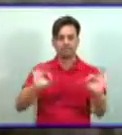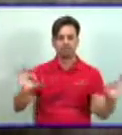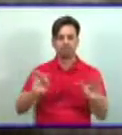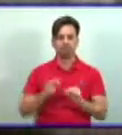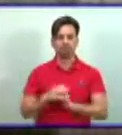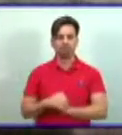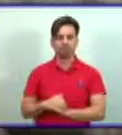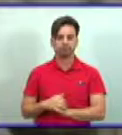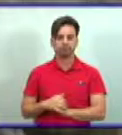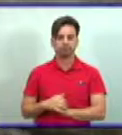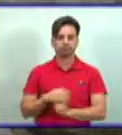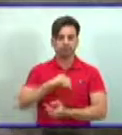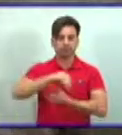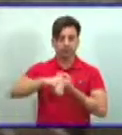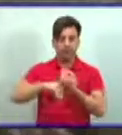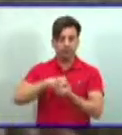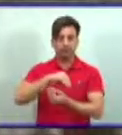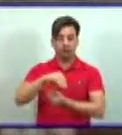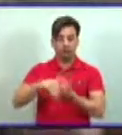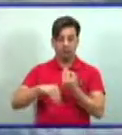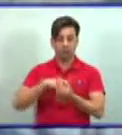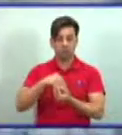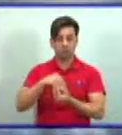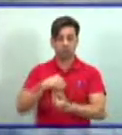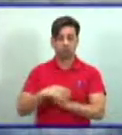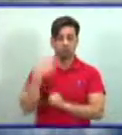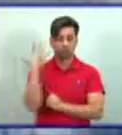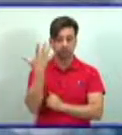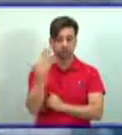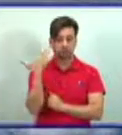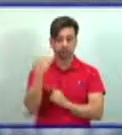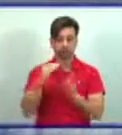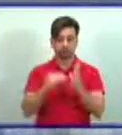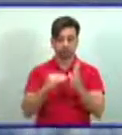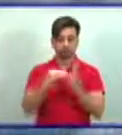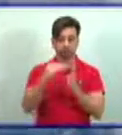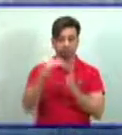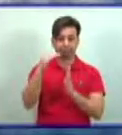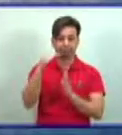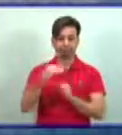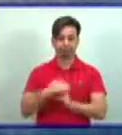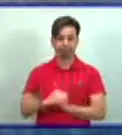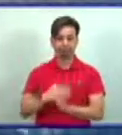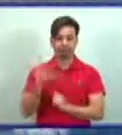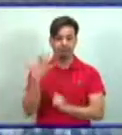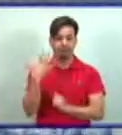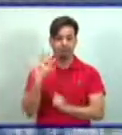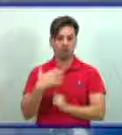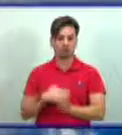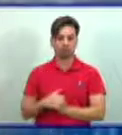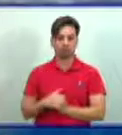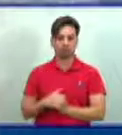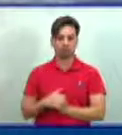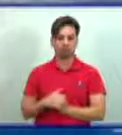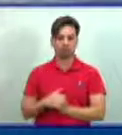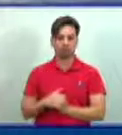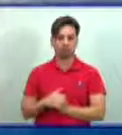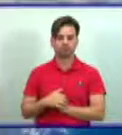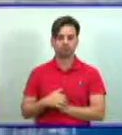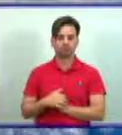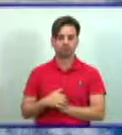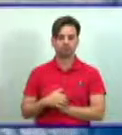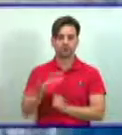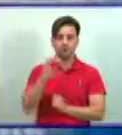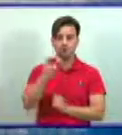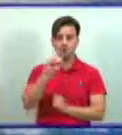de efecto invernadero que se acumulan en la atmósfera. Disminución de la capa de ozono, que actúa como una capa protectora ante